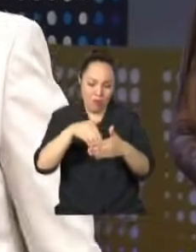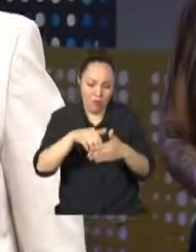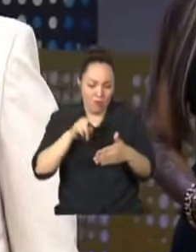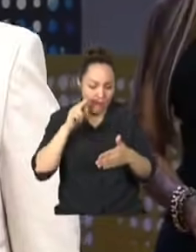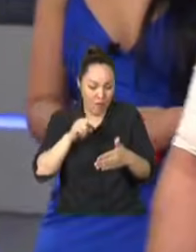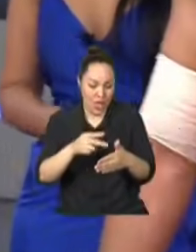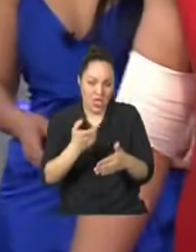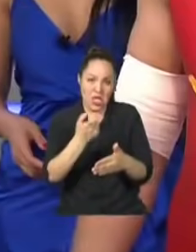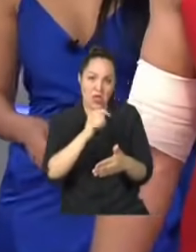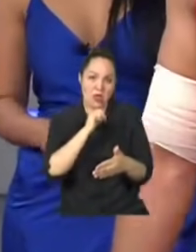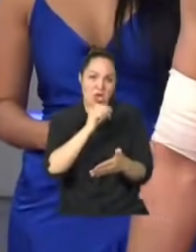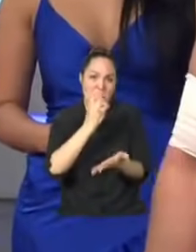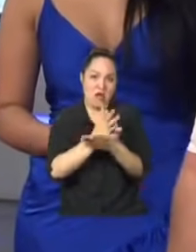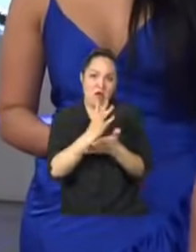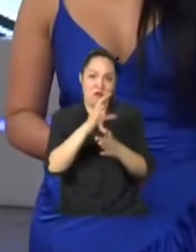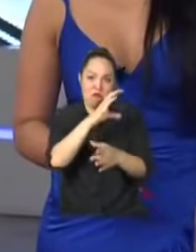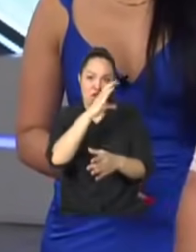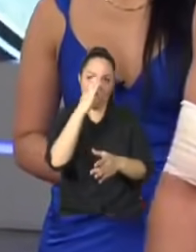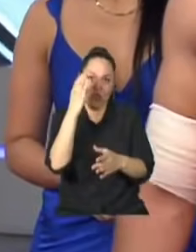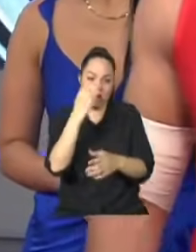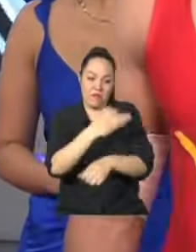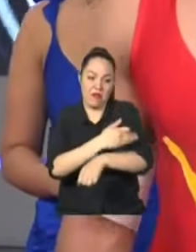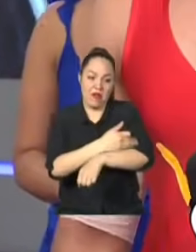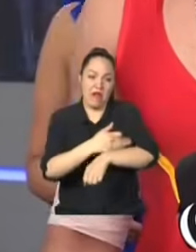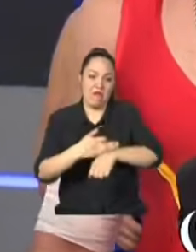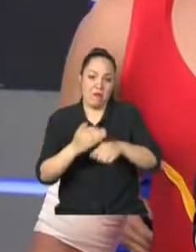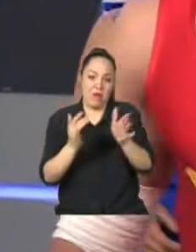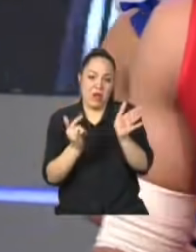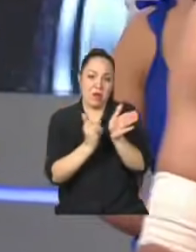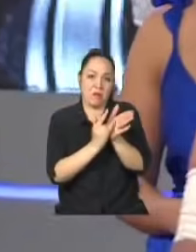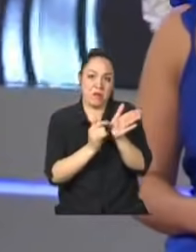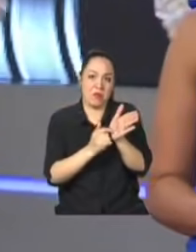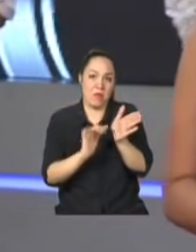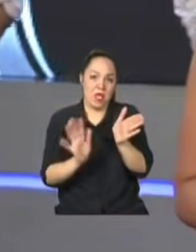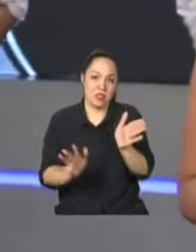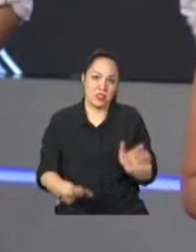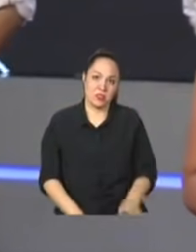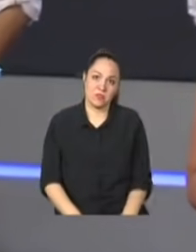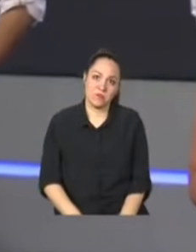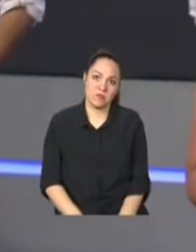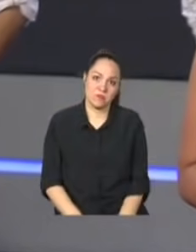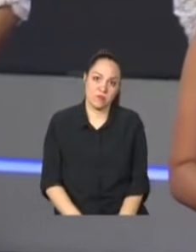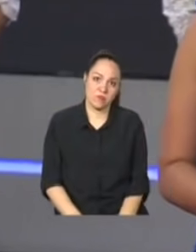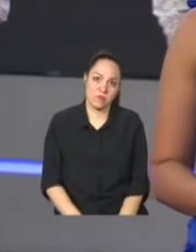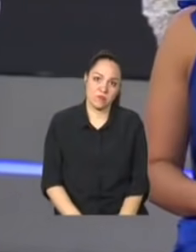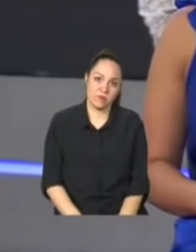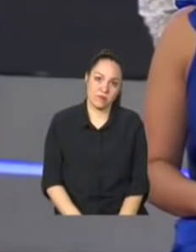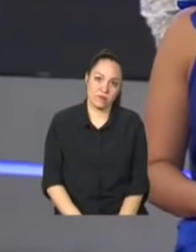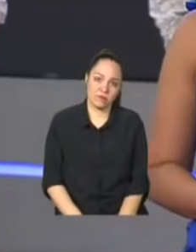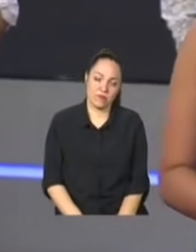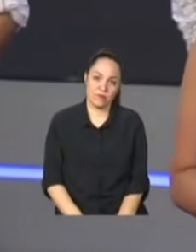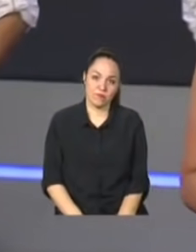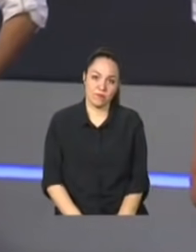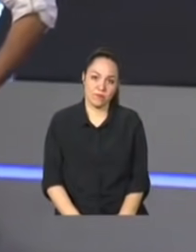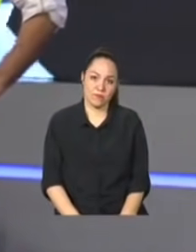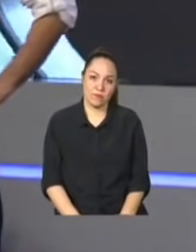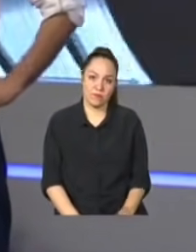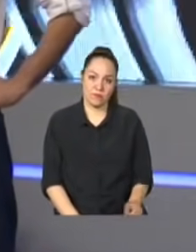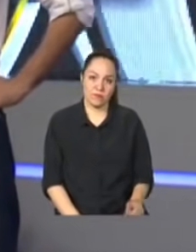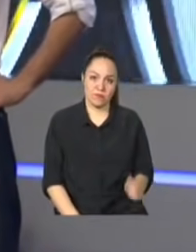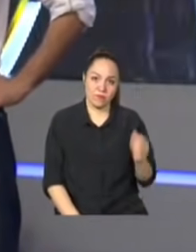de fotografía de la familia. ¡Ah, carajo! ¡Ah, carajo! Sí, sí, mire, mire. Le voy a enseñar una